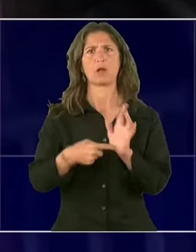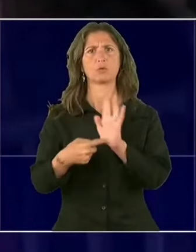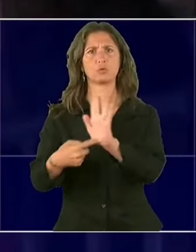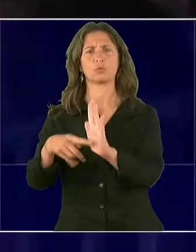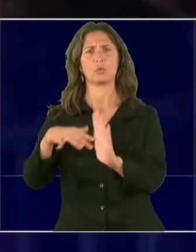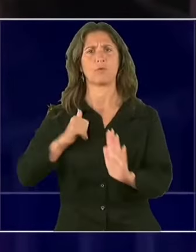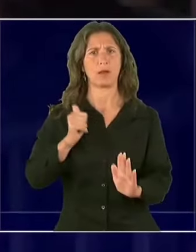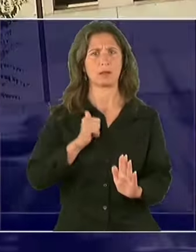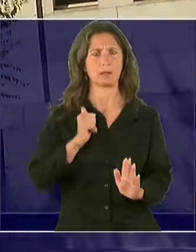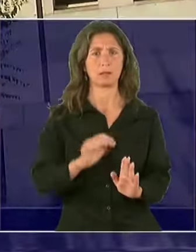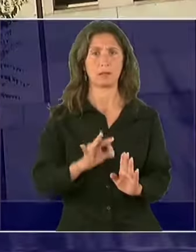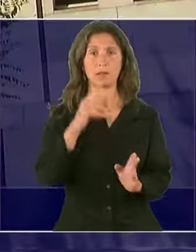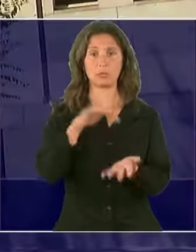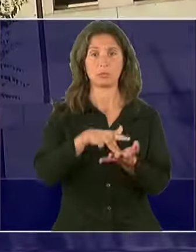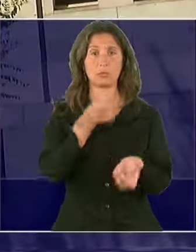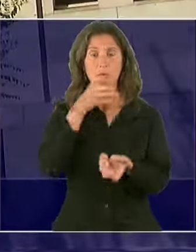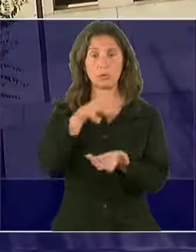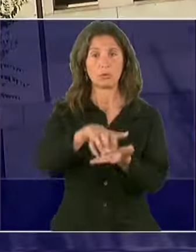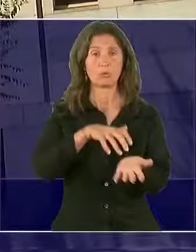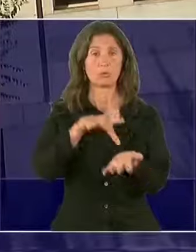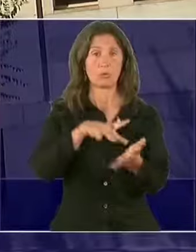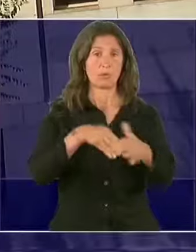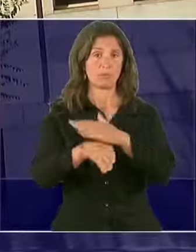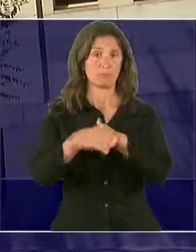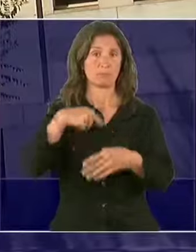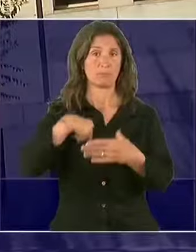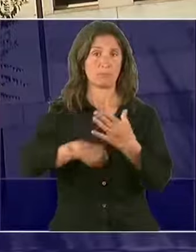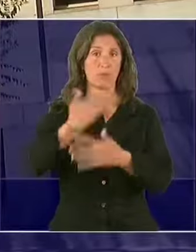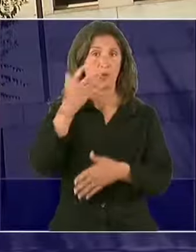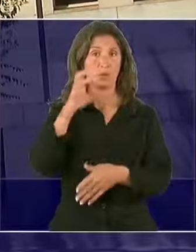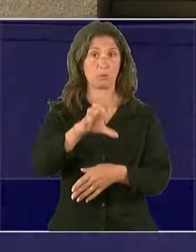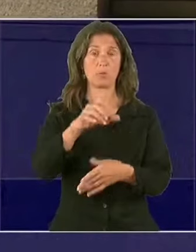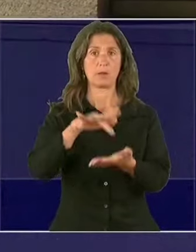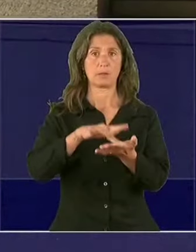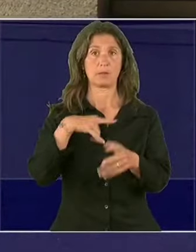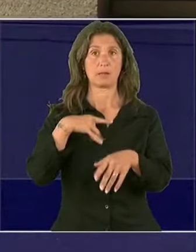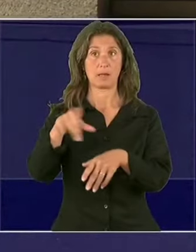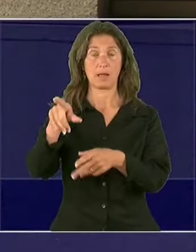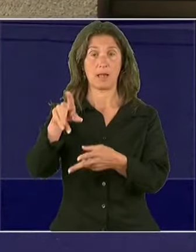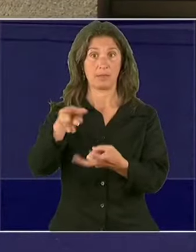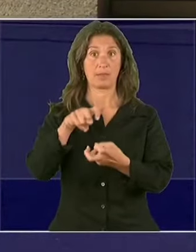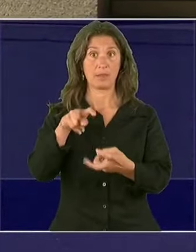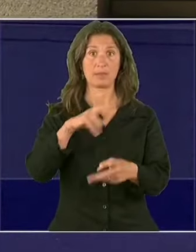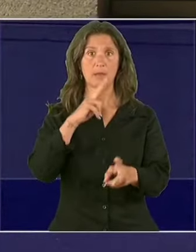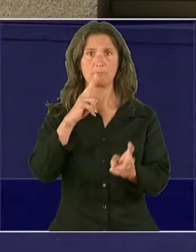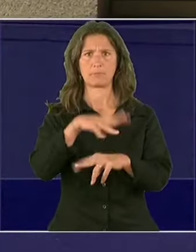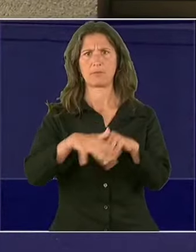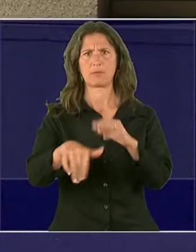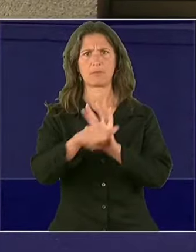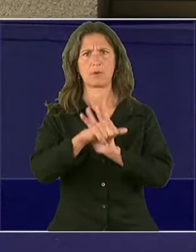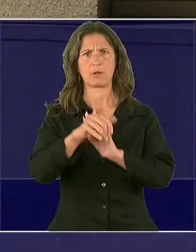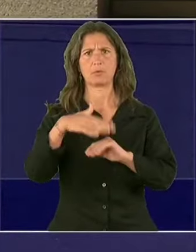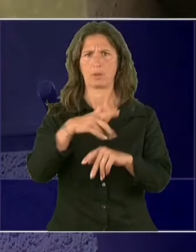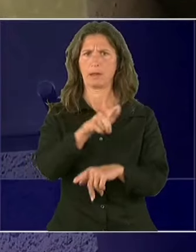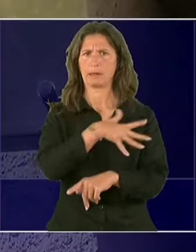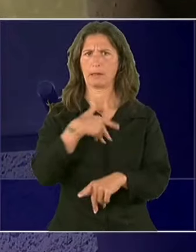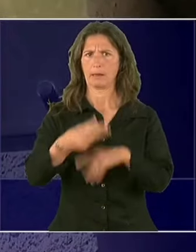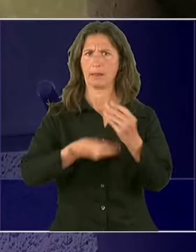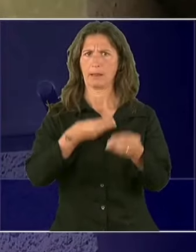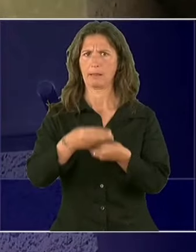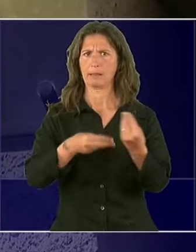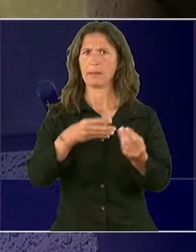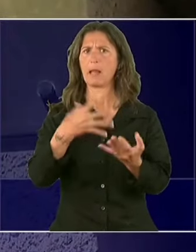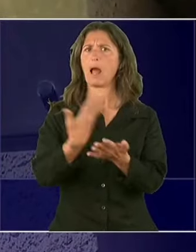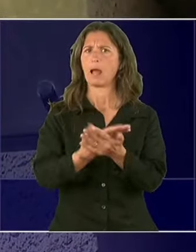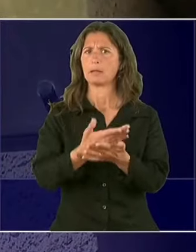informe al que ha tenido acceso el país la agencia considera que el fraude fue una conducta deliberada llevada a cabo dicen